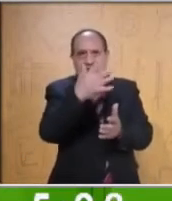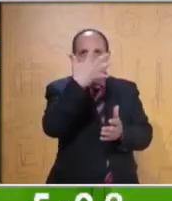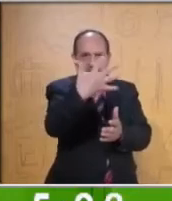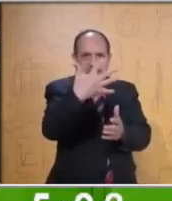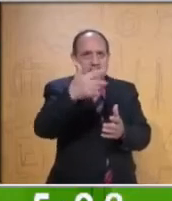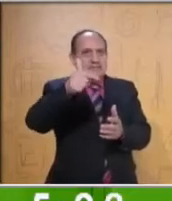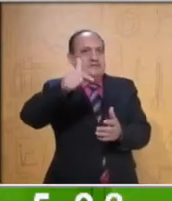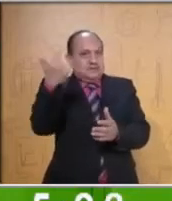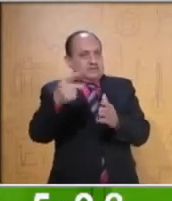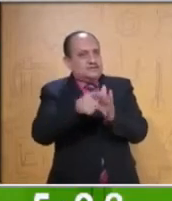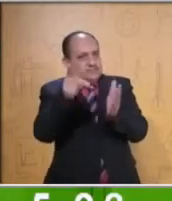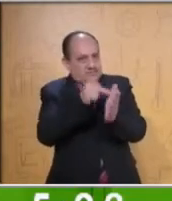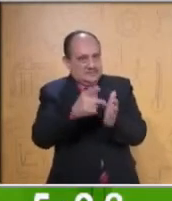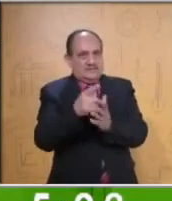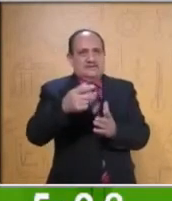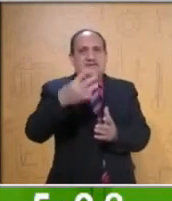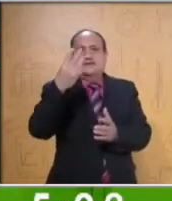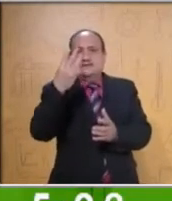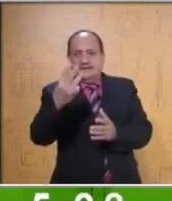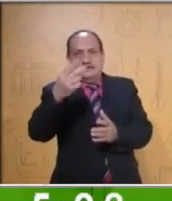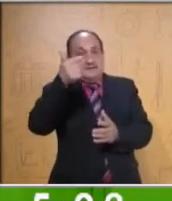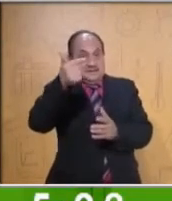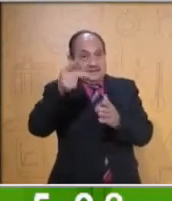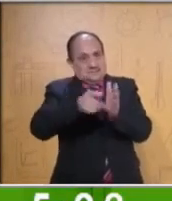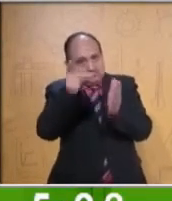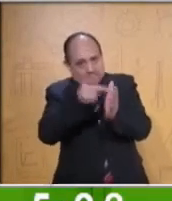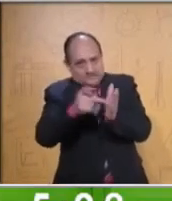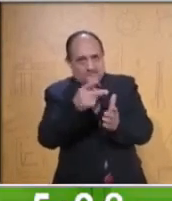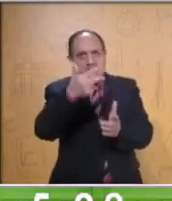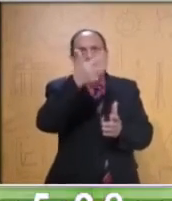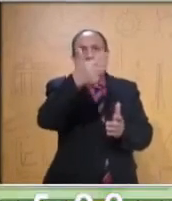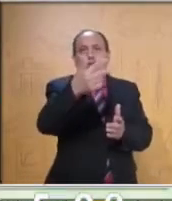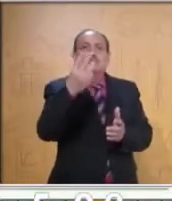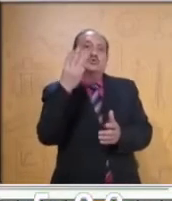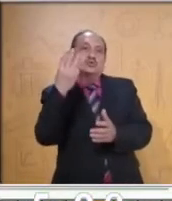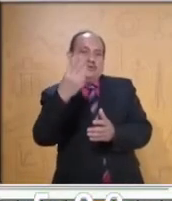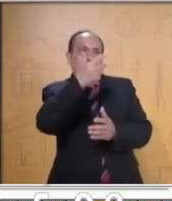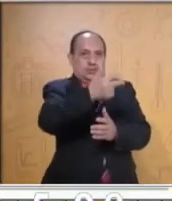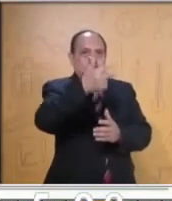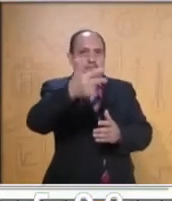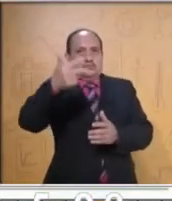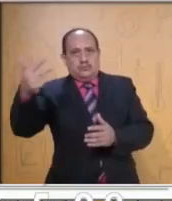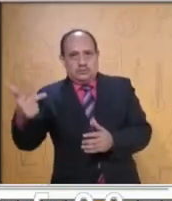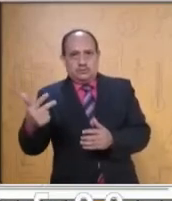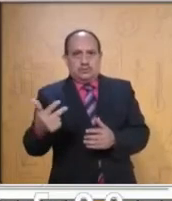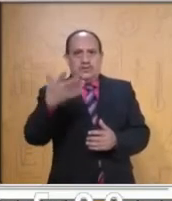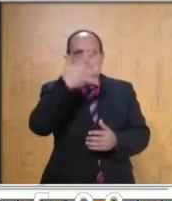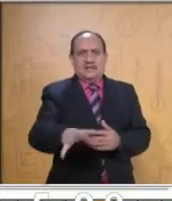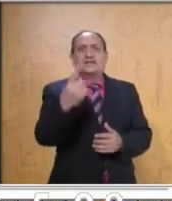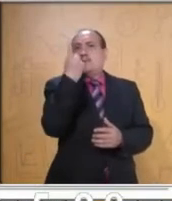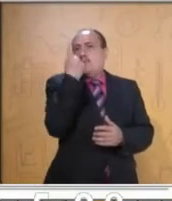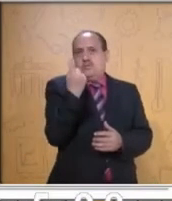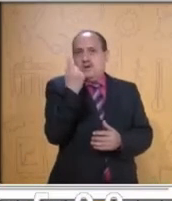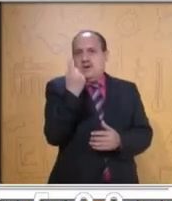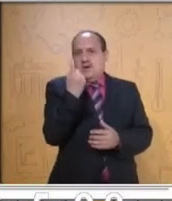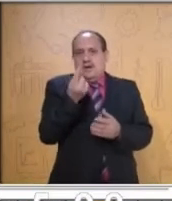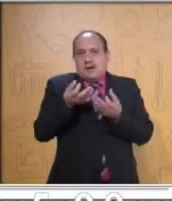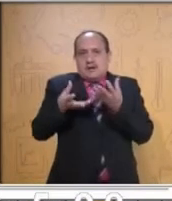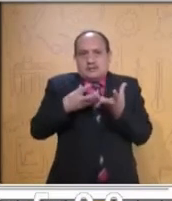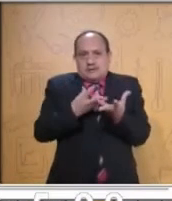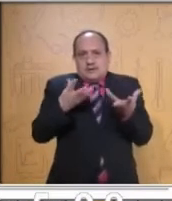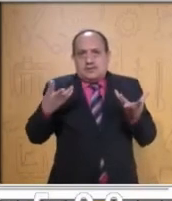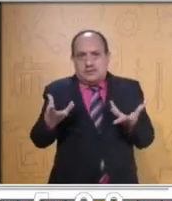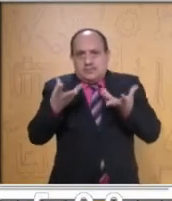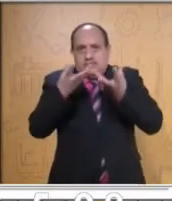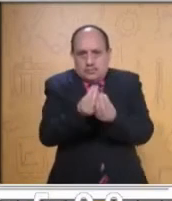5 veces el 6, 3 veces el 7, 3 veces el 8 y una vez el 10. Todo eso se está sumando. Esto nosotros ya